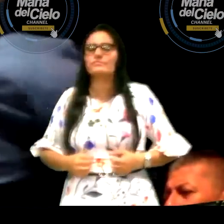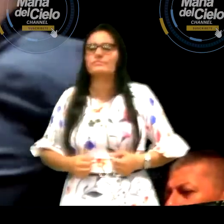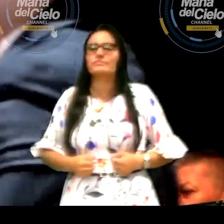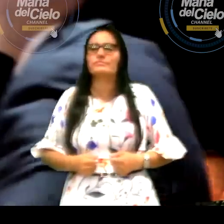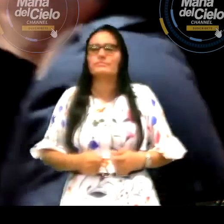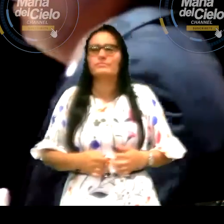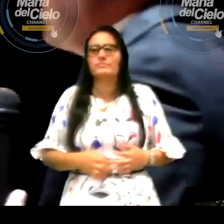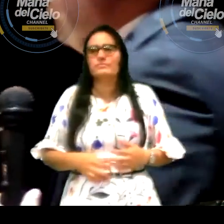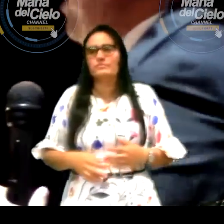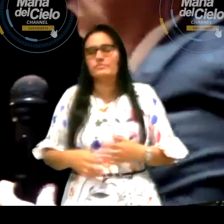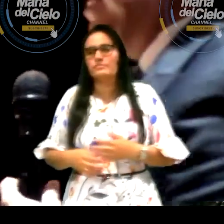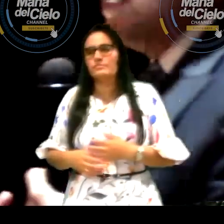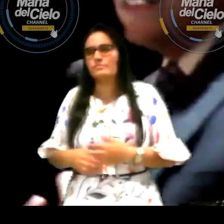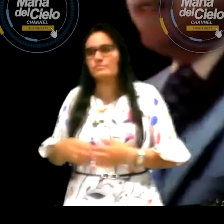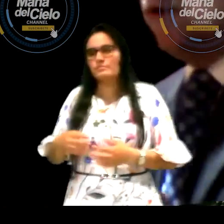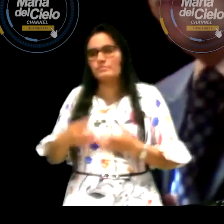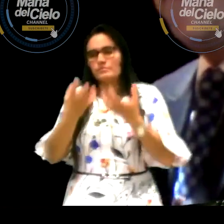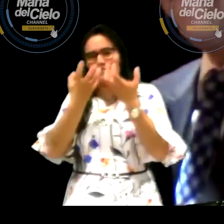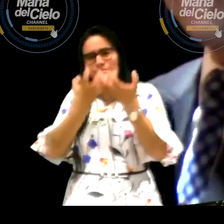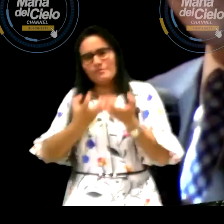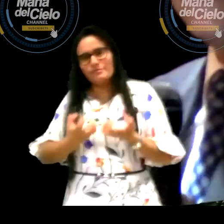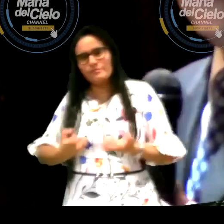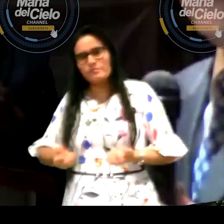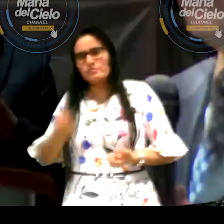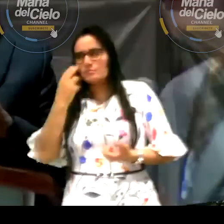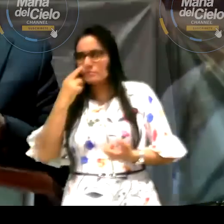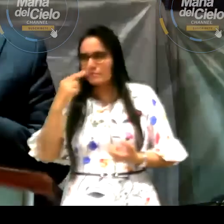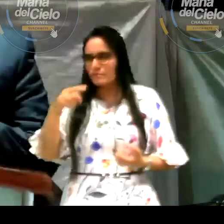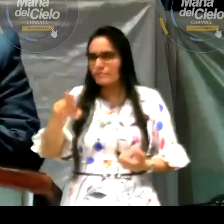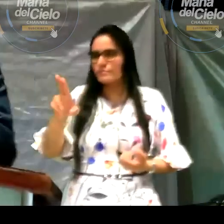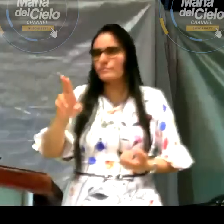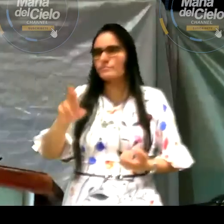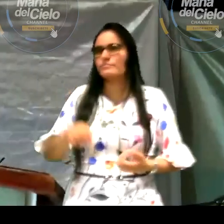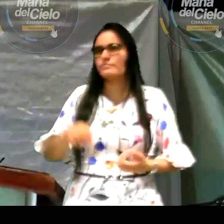Y yo quiero que nos metamos a lo medular del sermón,